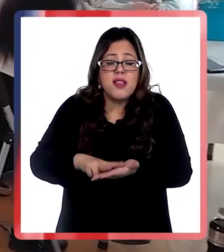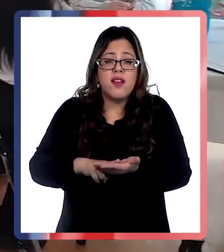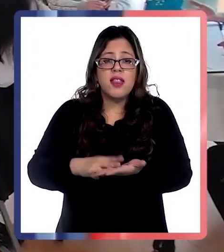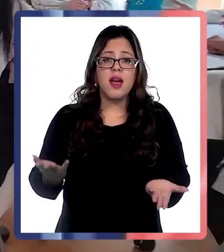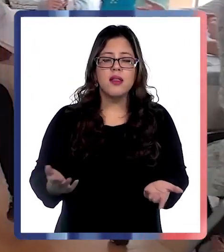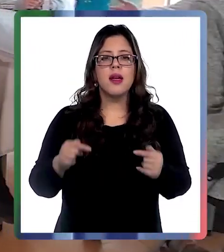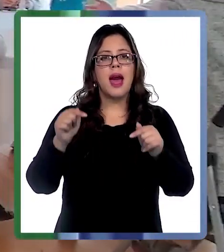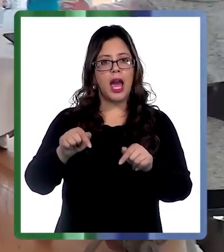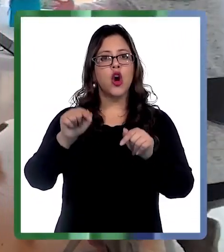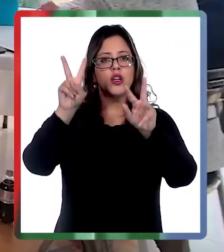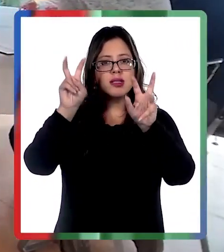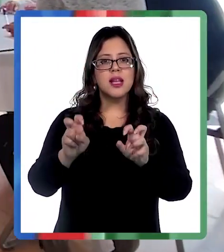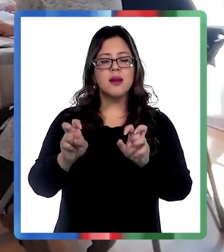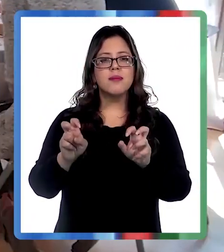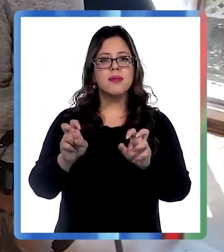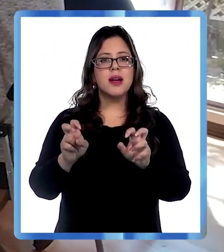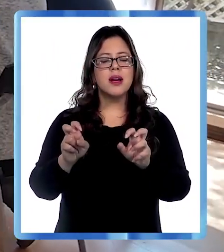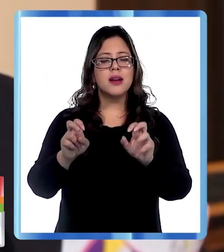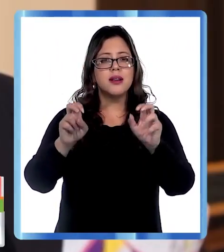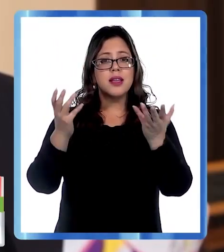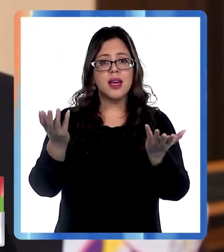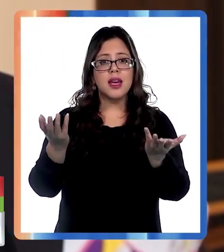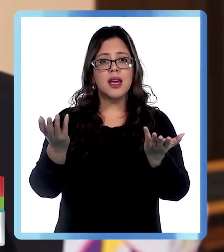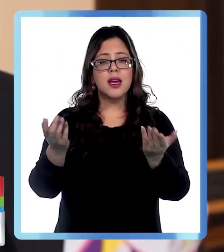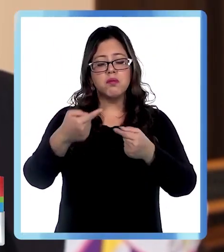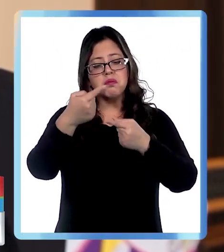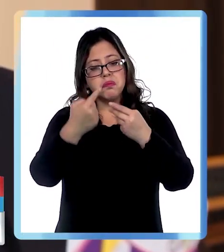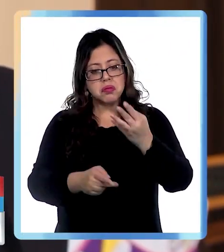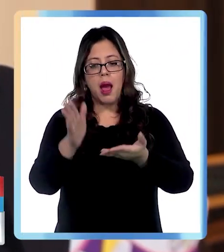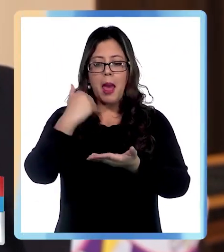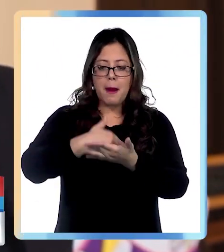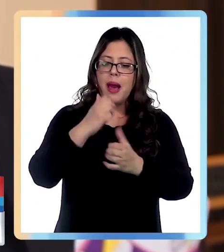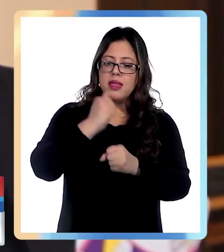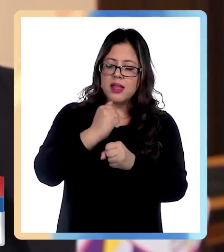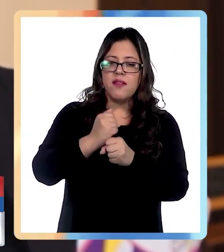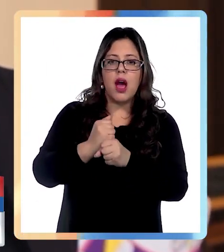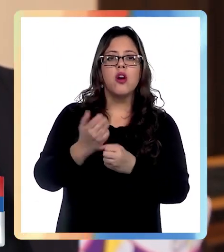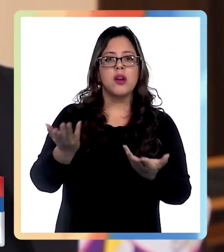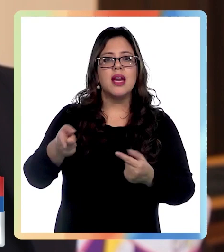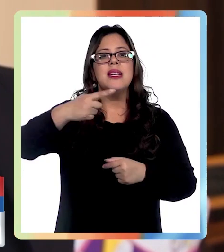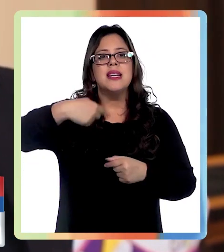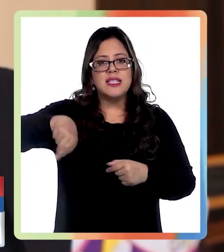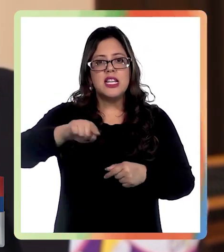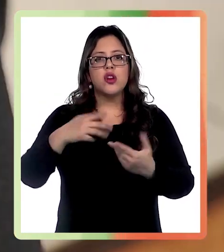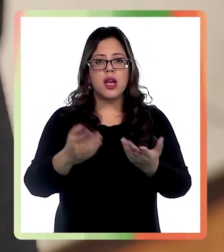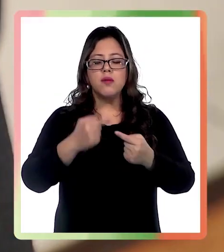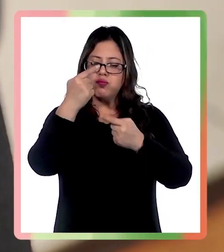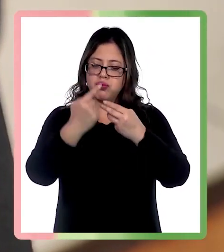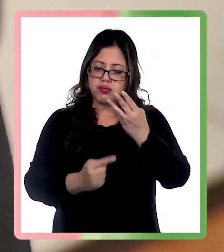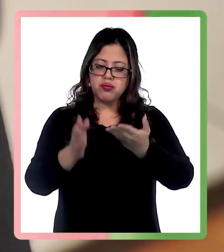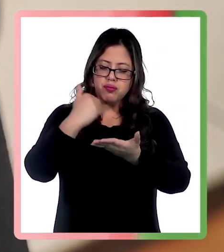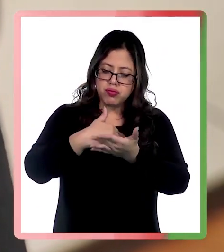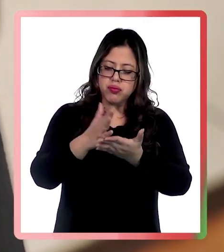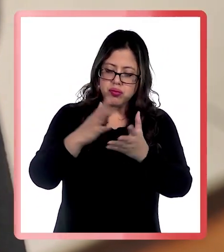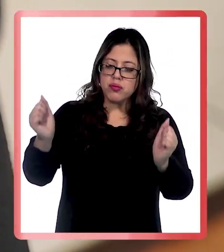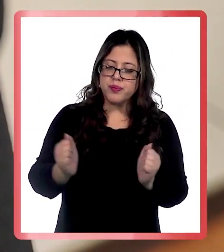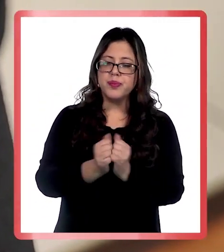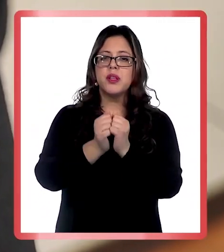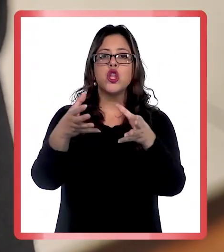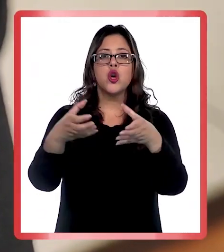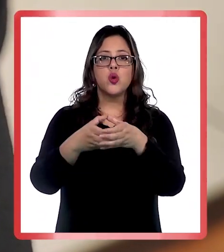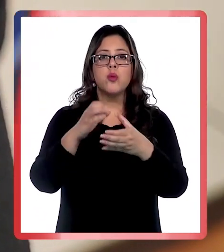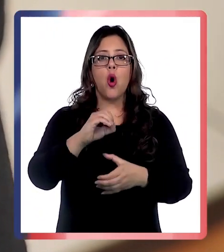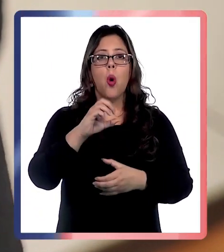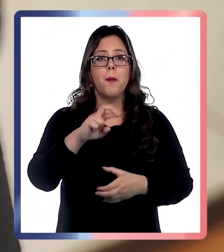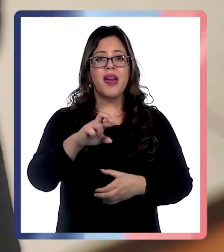porque hay mucha ignorancia de por medio a través de esa orgánica eh se hace un plan de trabajo y ellos digamos ponen en marcha